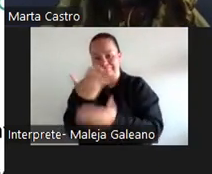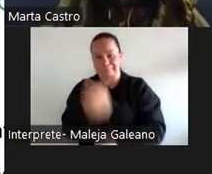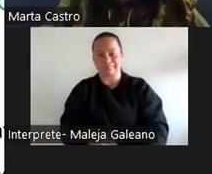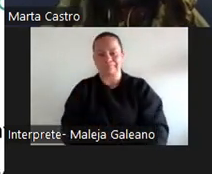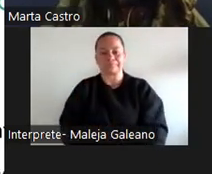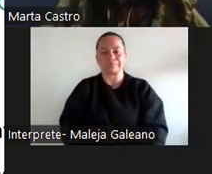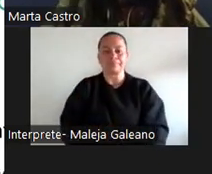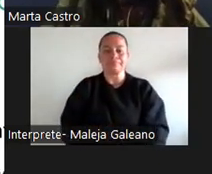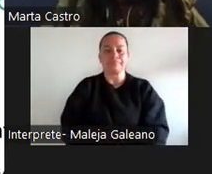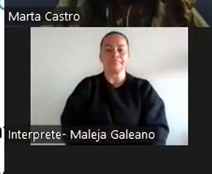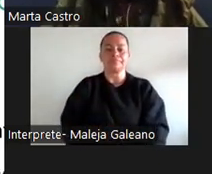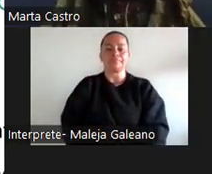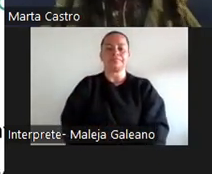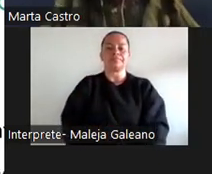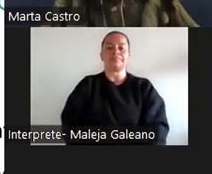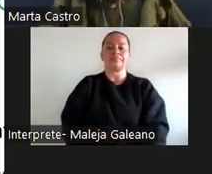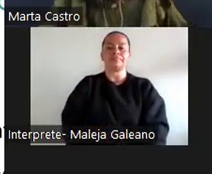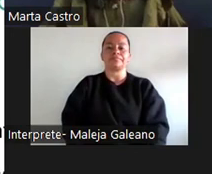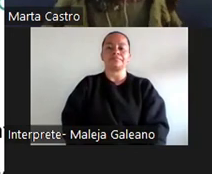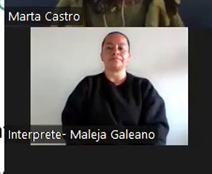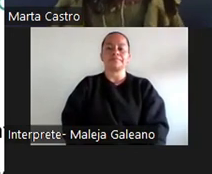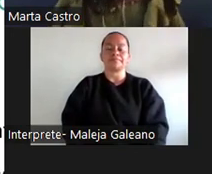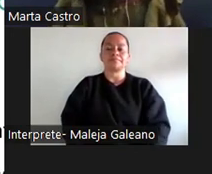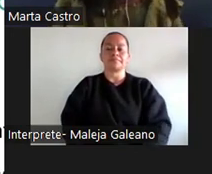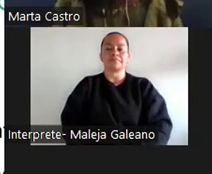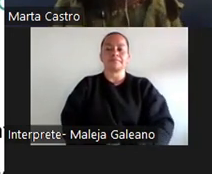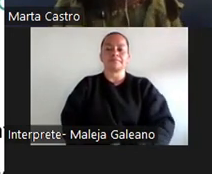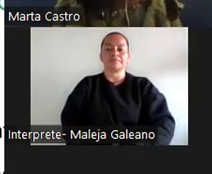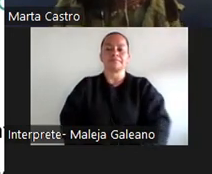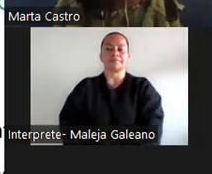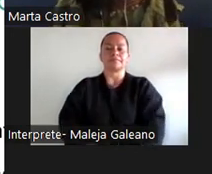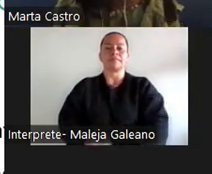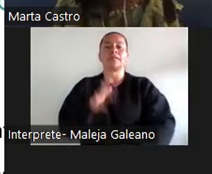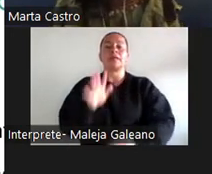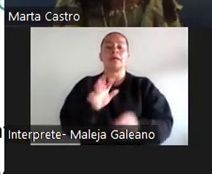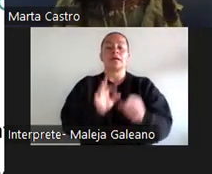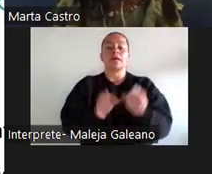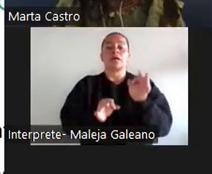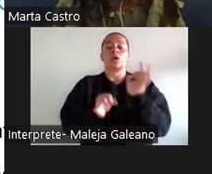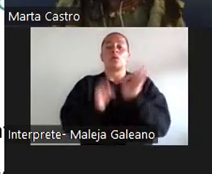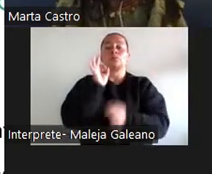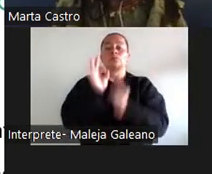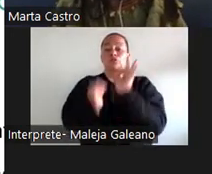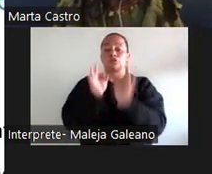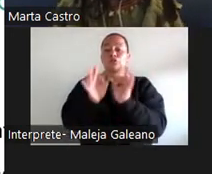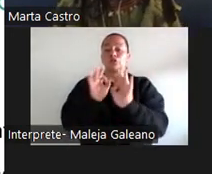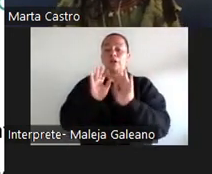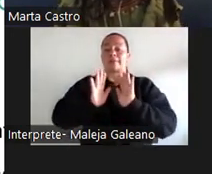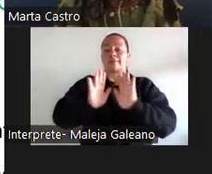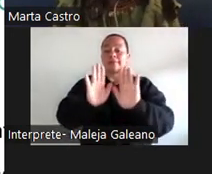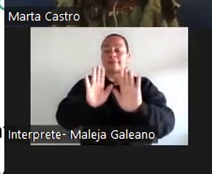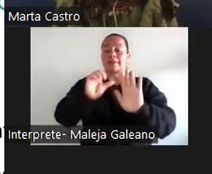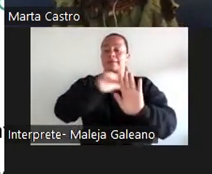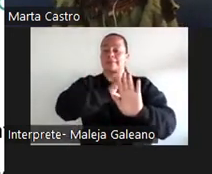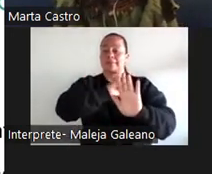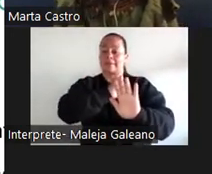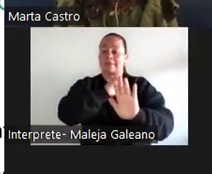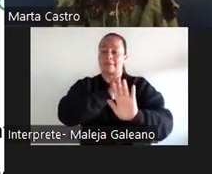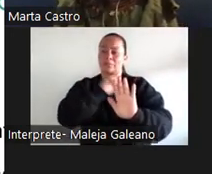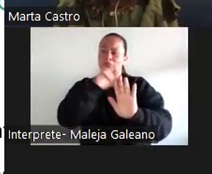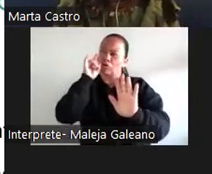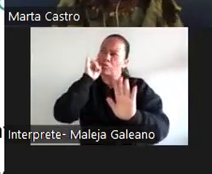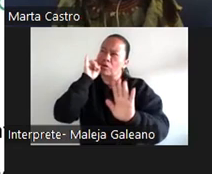favor eh en la jurisprudencia también quisimos mirar si se